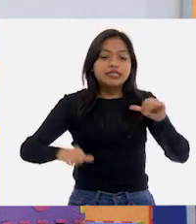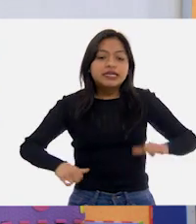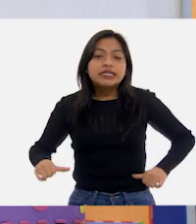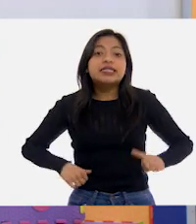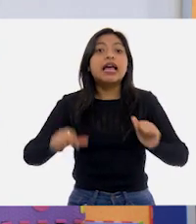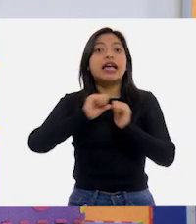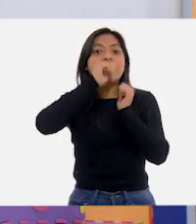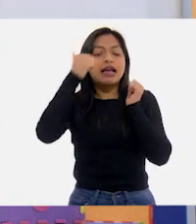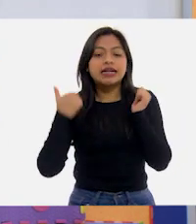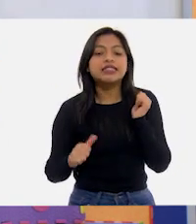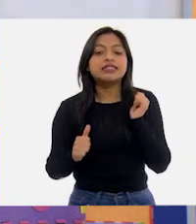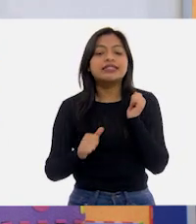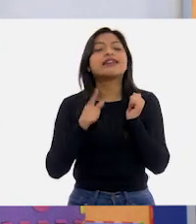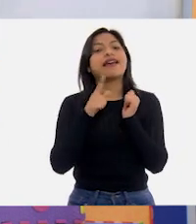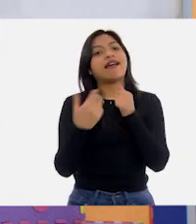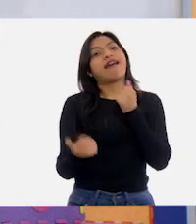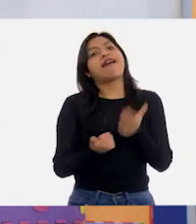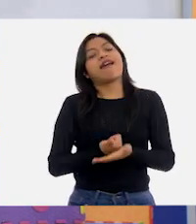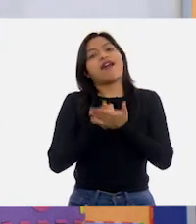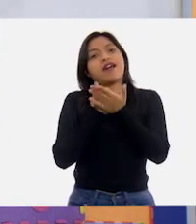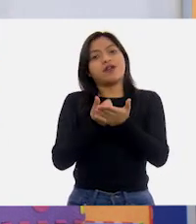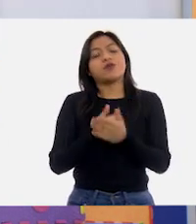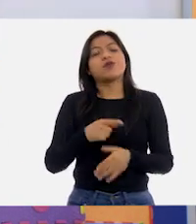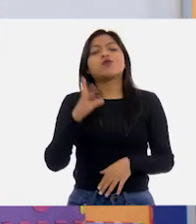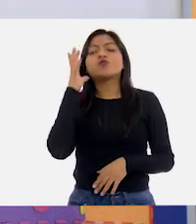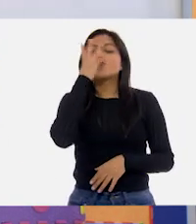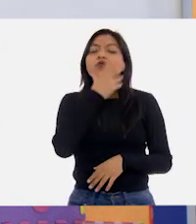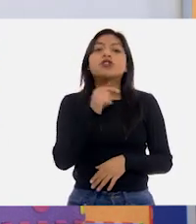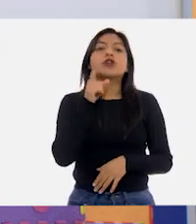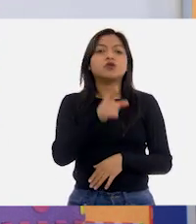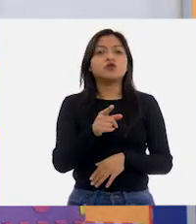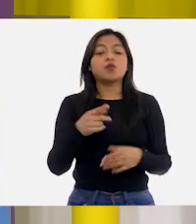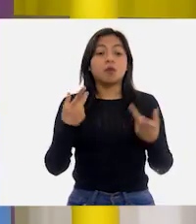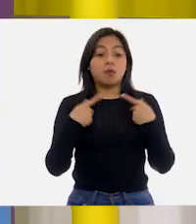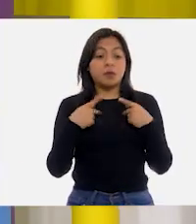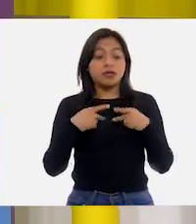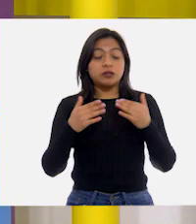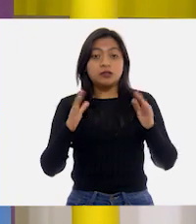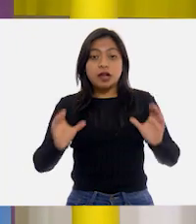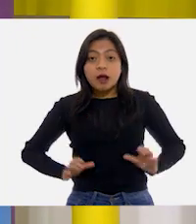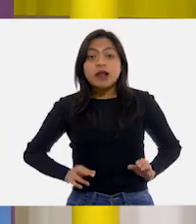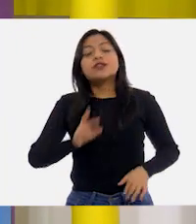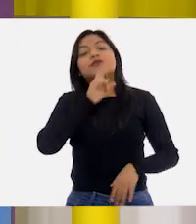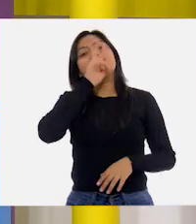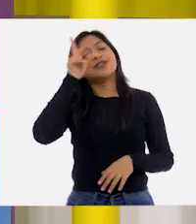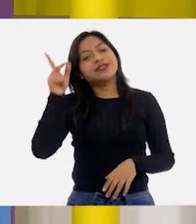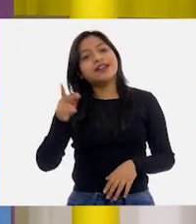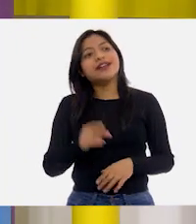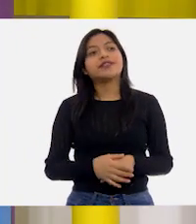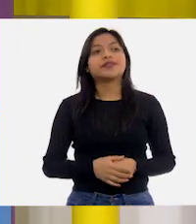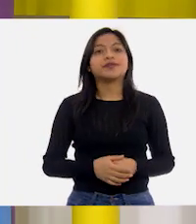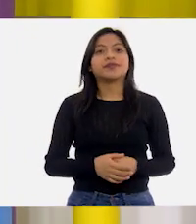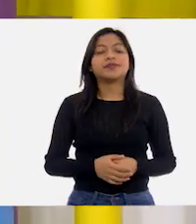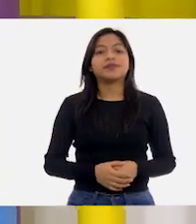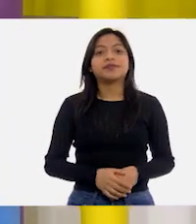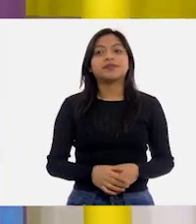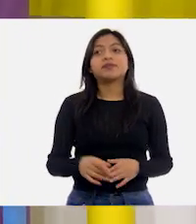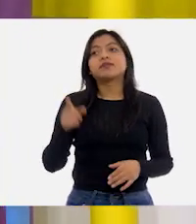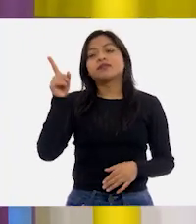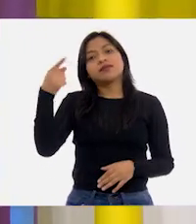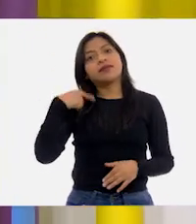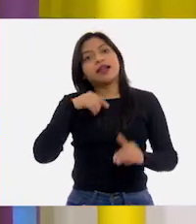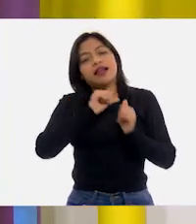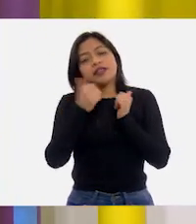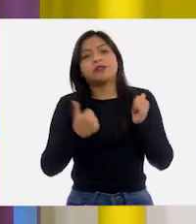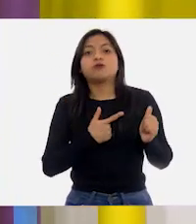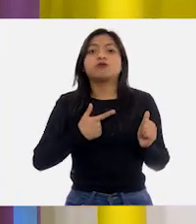son muy, muy complementarias, muy, muy lindas para poder ser mejores personas. Así es, tú y yo amamos el arte como todos los que estamos aquí